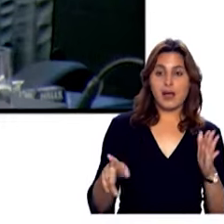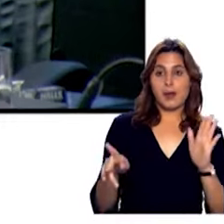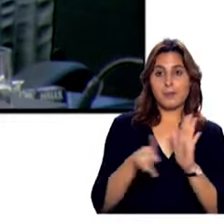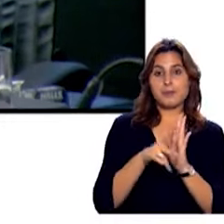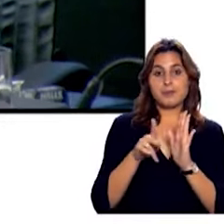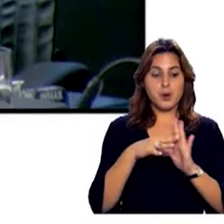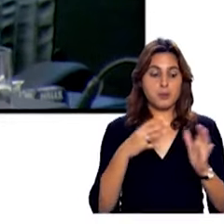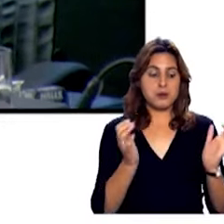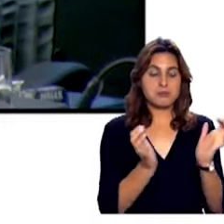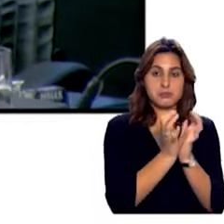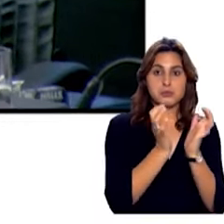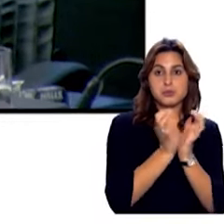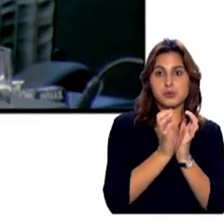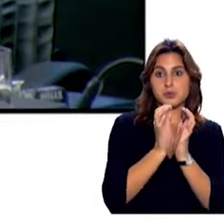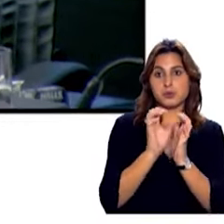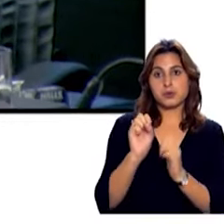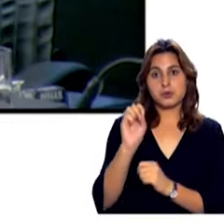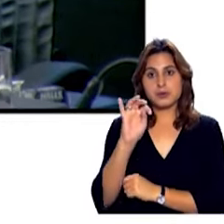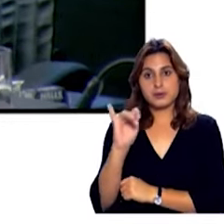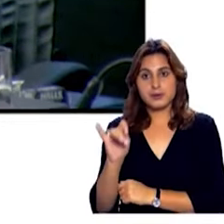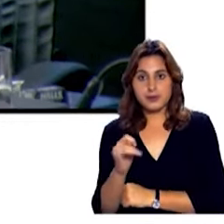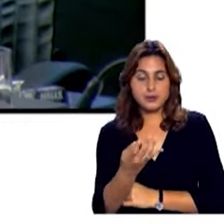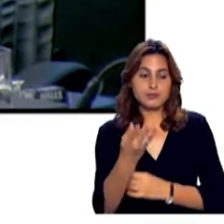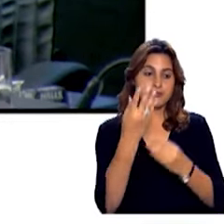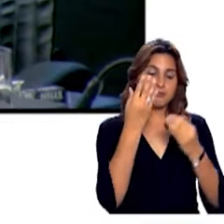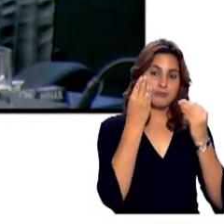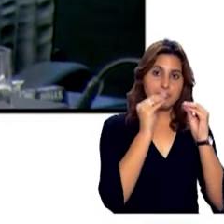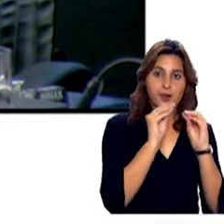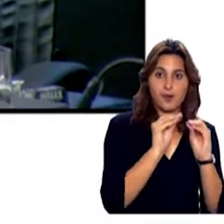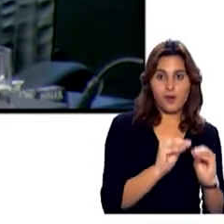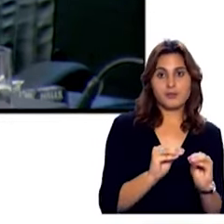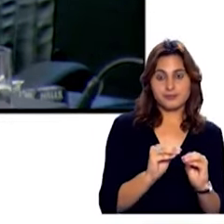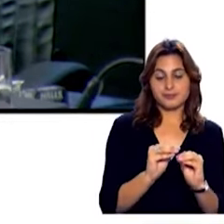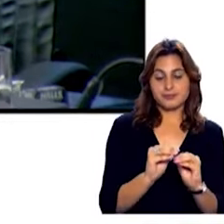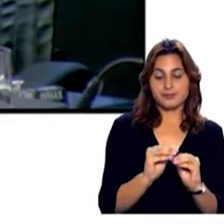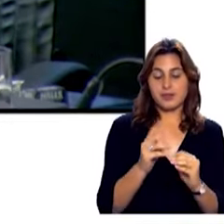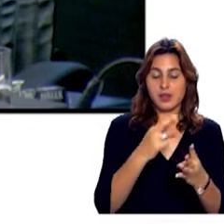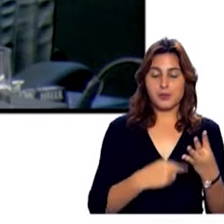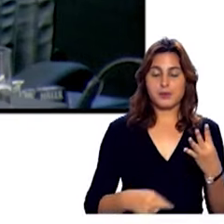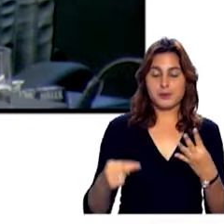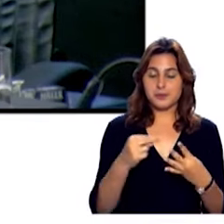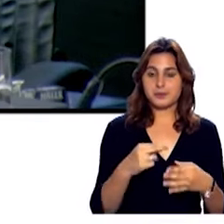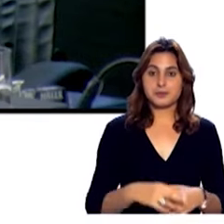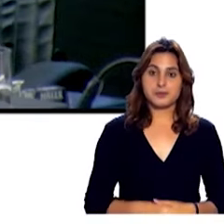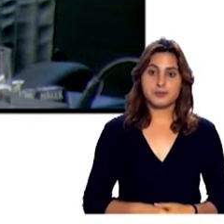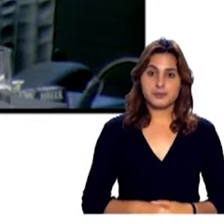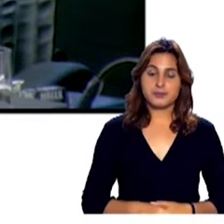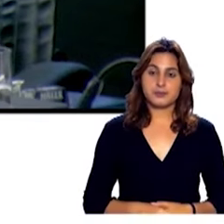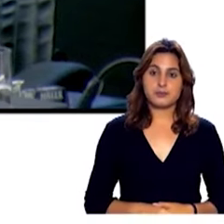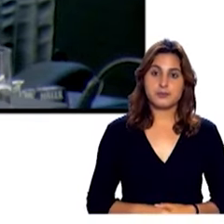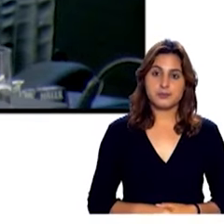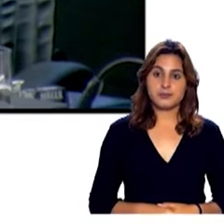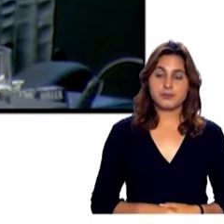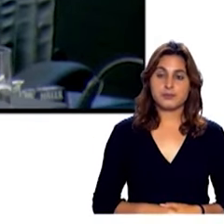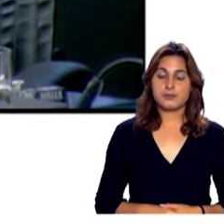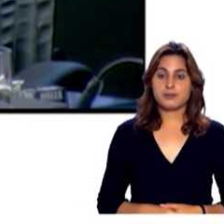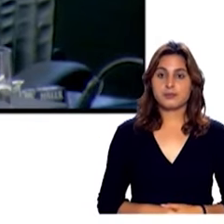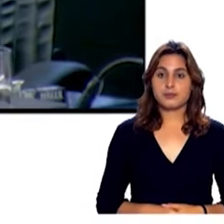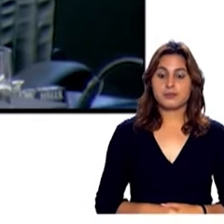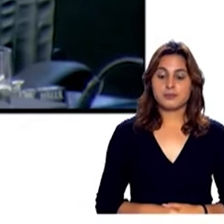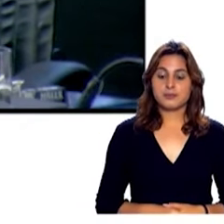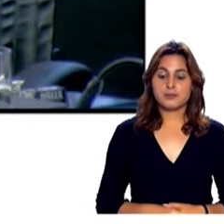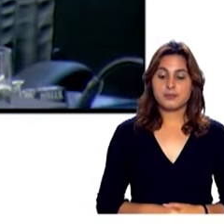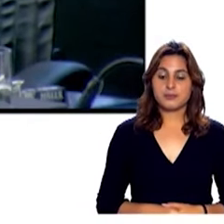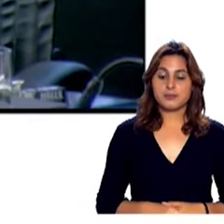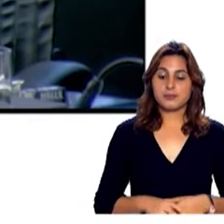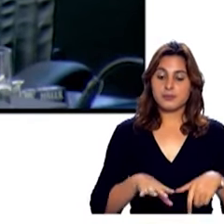recurso ah la sal Hay una sal controla esas admisiones una sala compuesta por tres magistrados resuelven